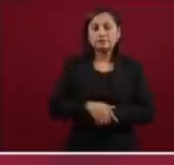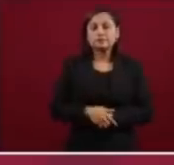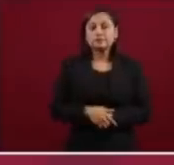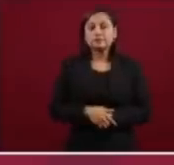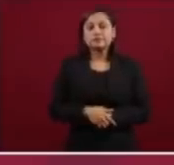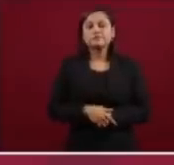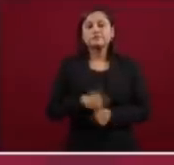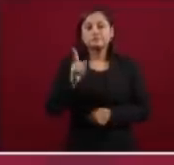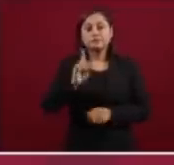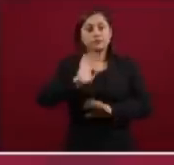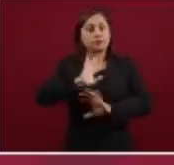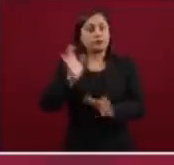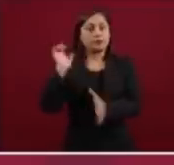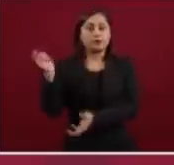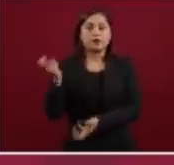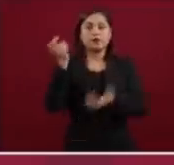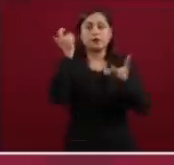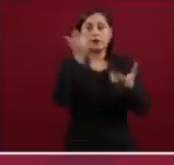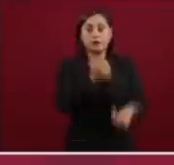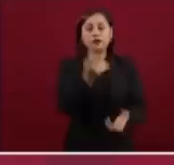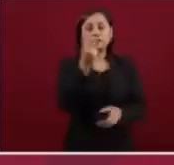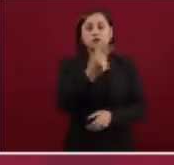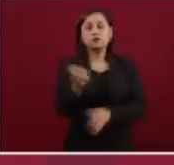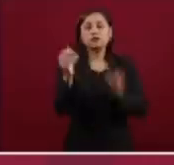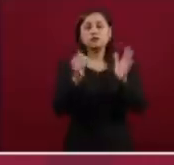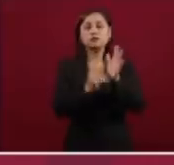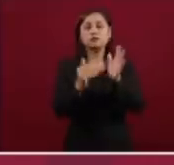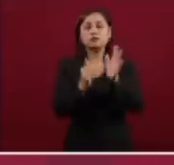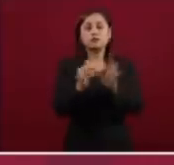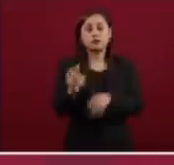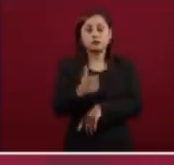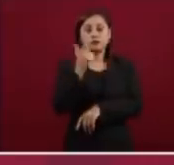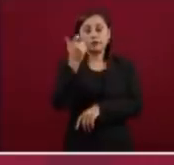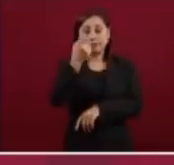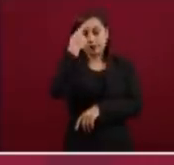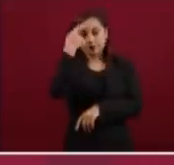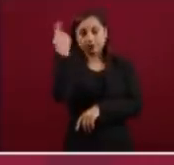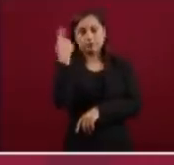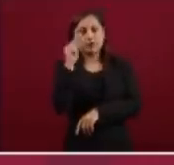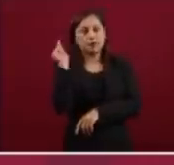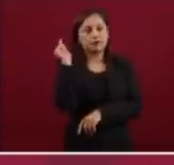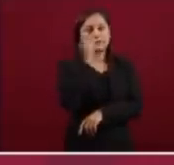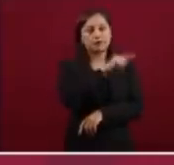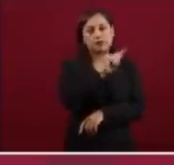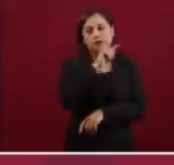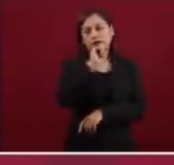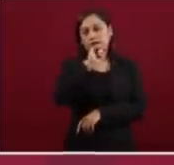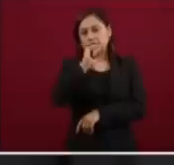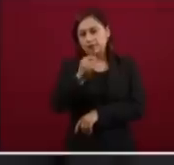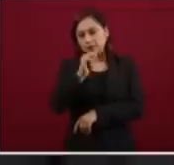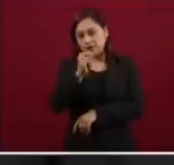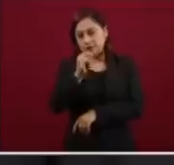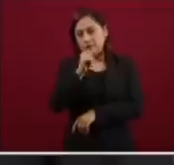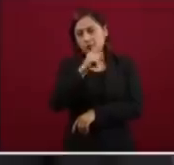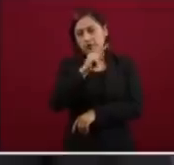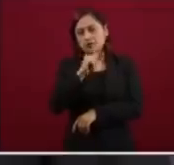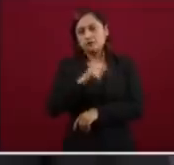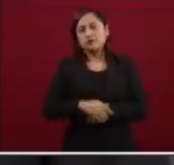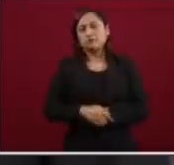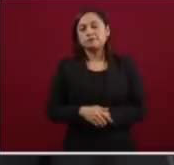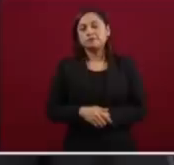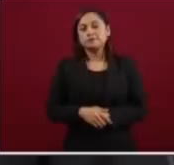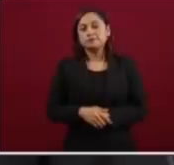una inversión autorizada de 200 millones de pesos para tijuana aprovecho para decirlo aporta